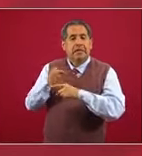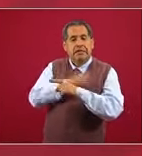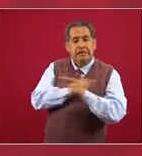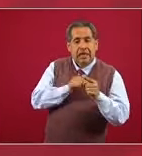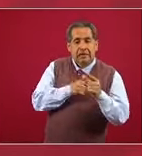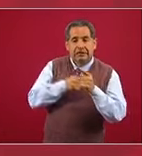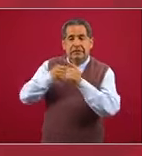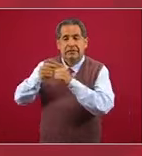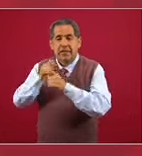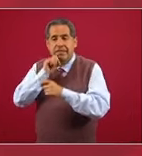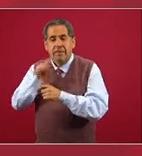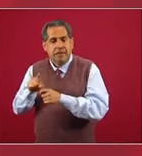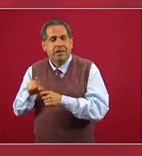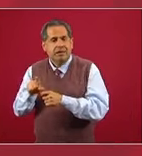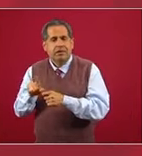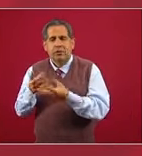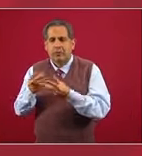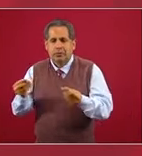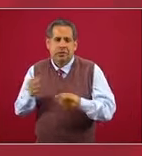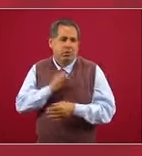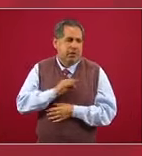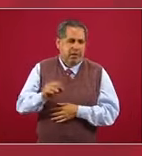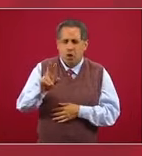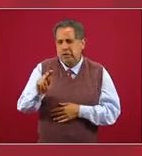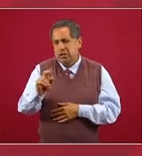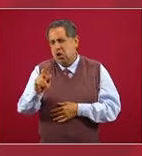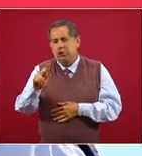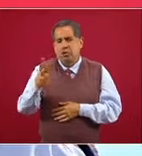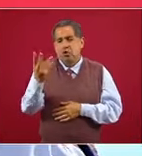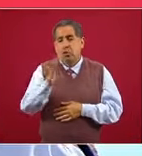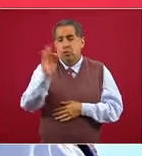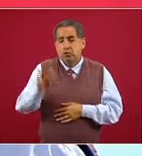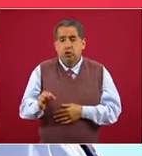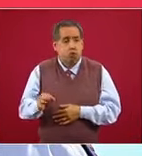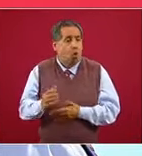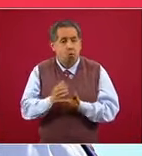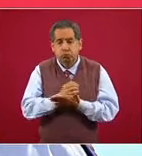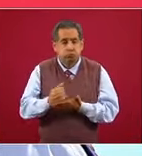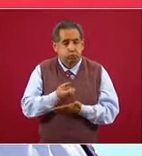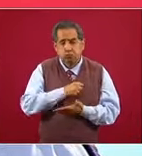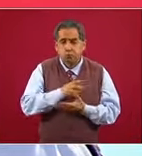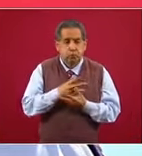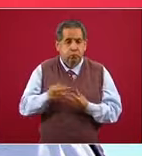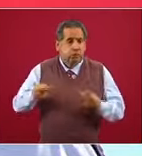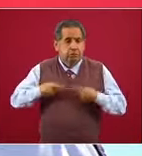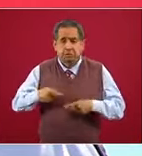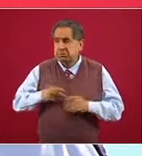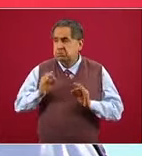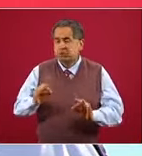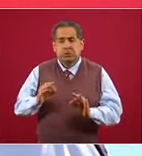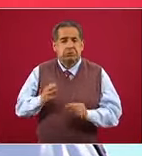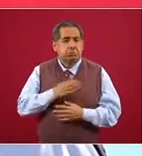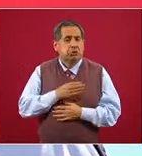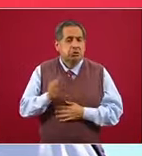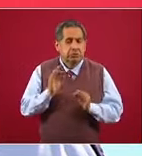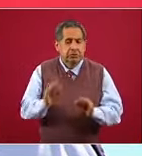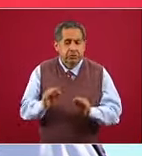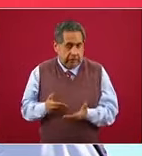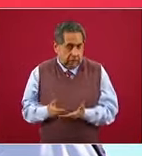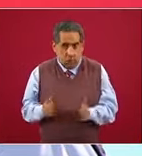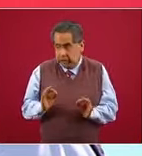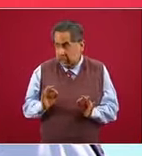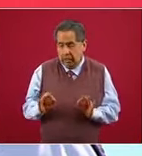que siempre en un marco de entre 80 y 84% se están recuperando las personas hasta